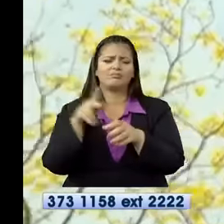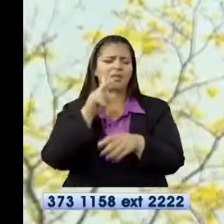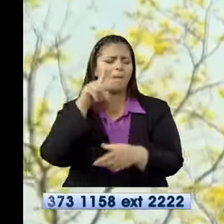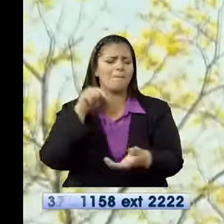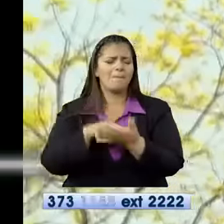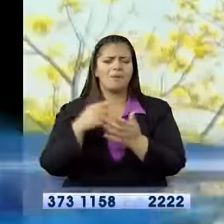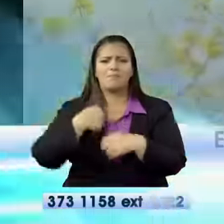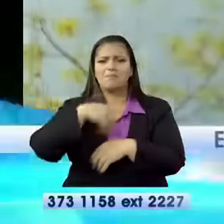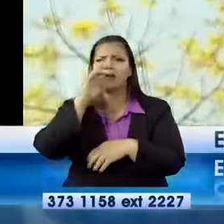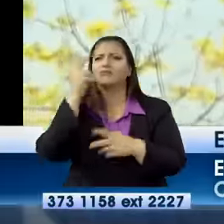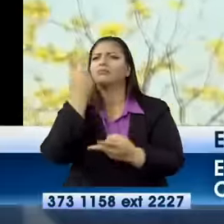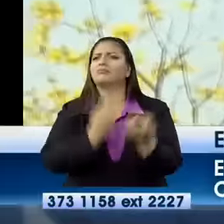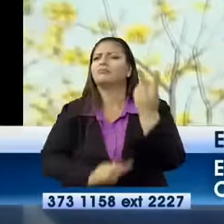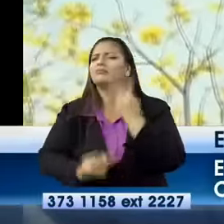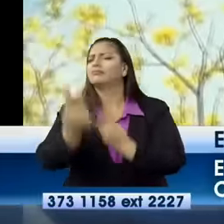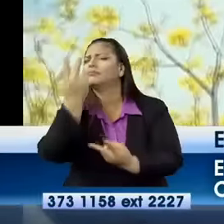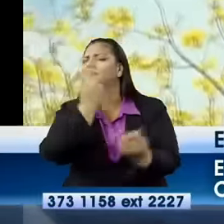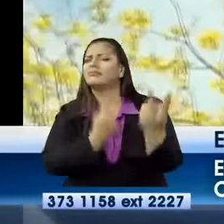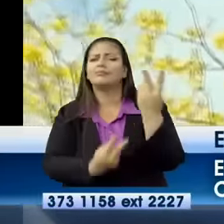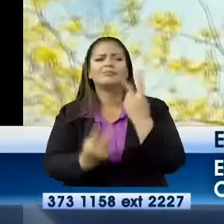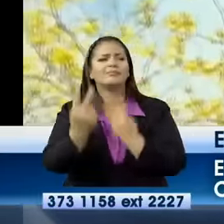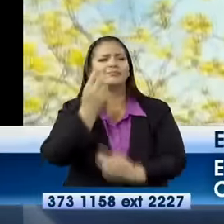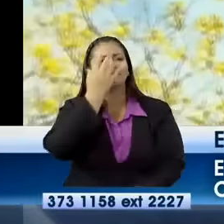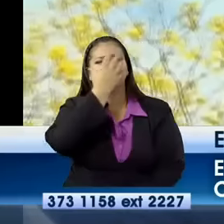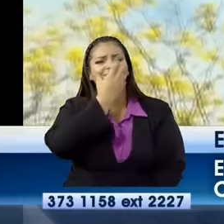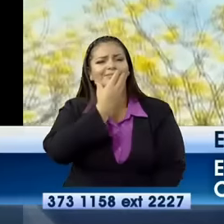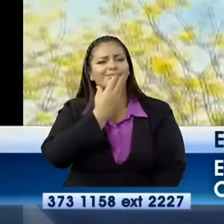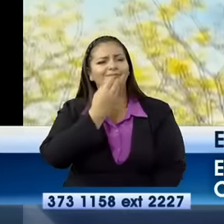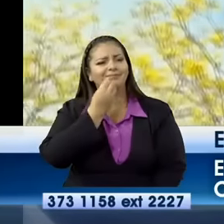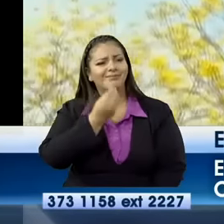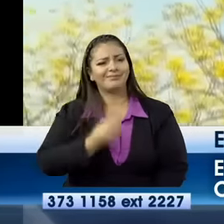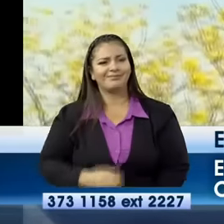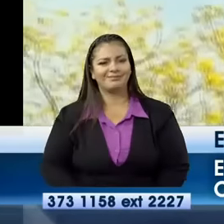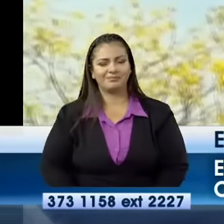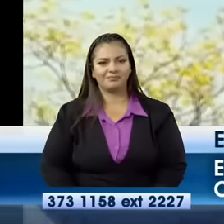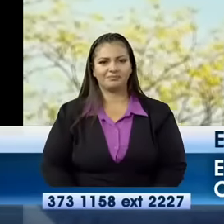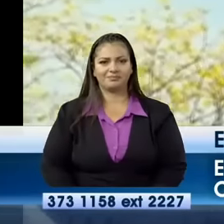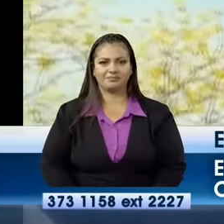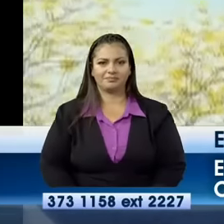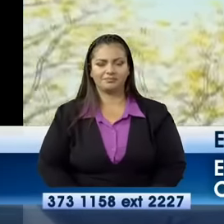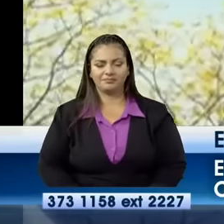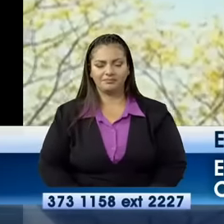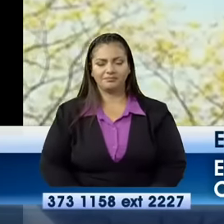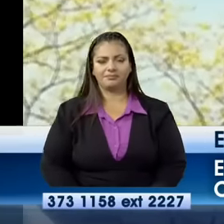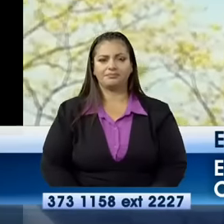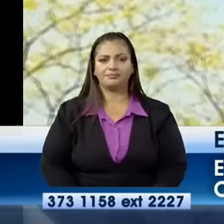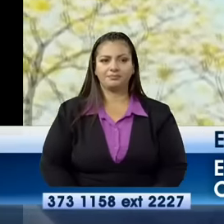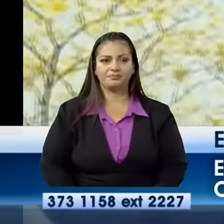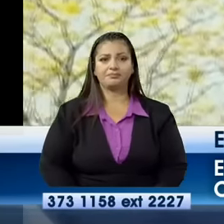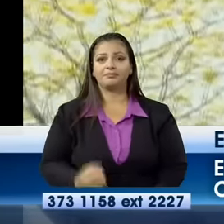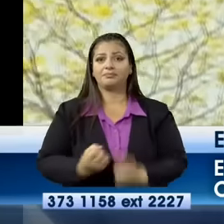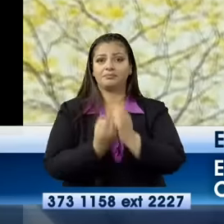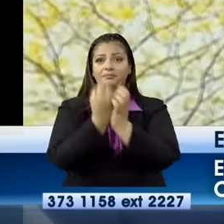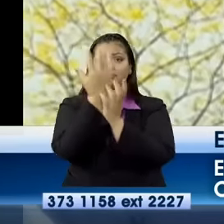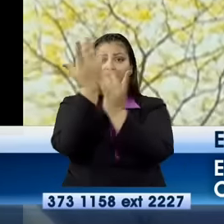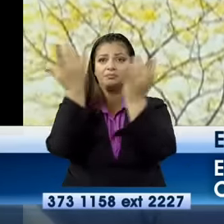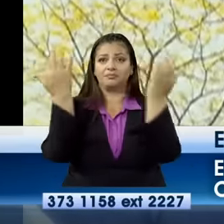turistas una vez al año los guayacanes florecen creando un escenario atractivo y